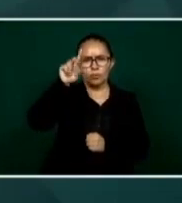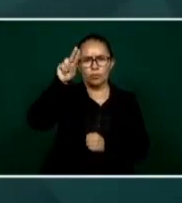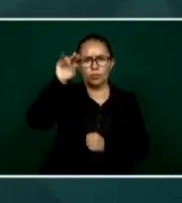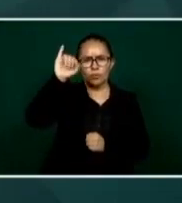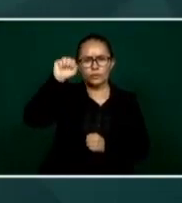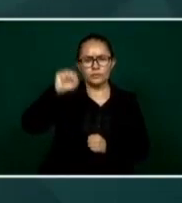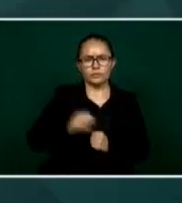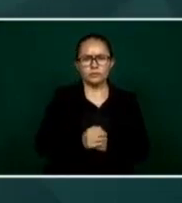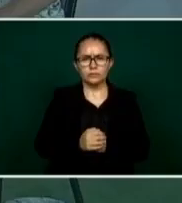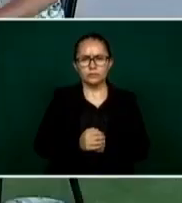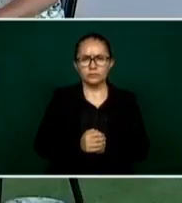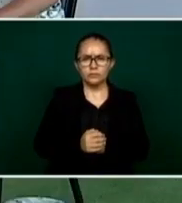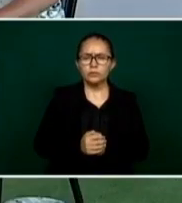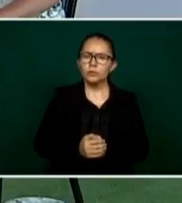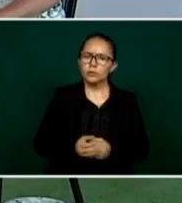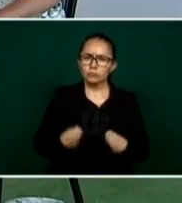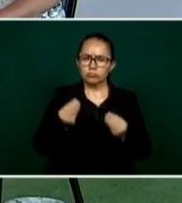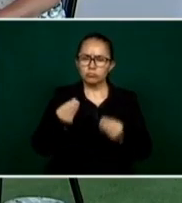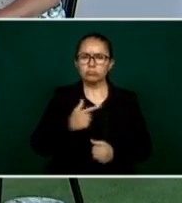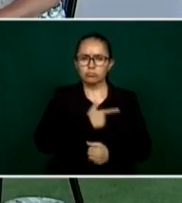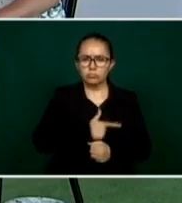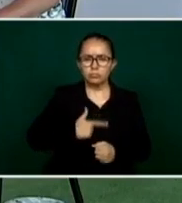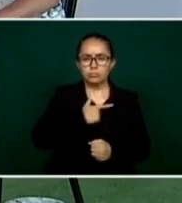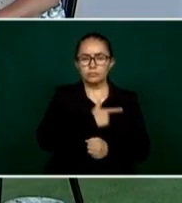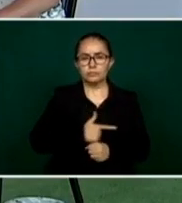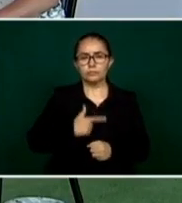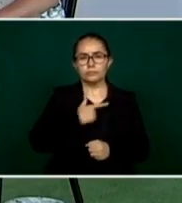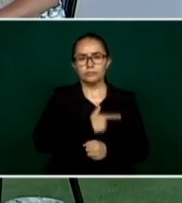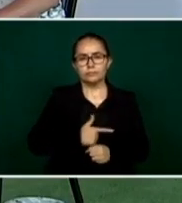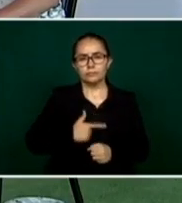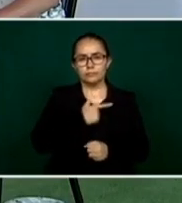y nos da mucho gusto